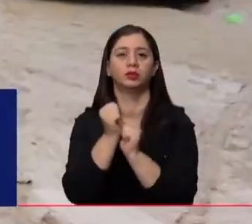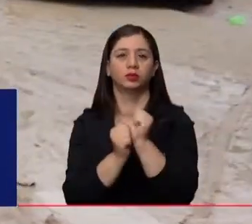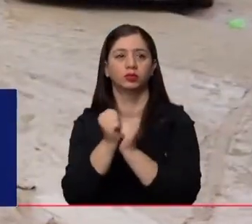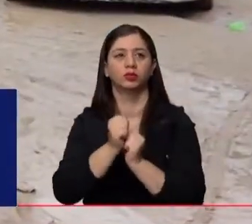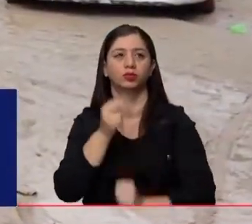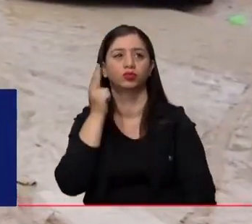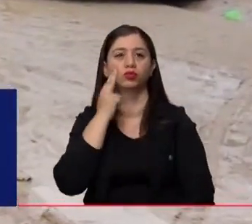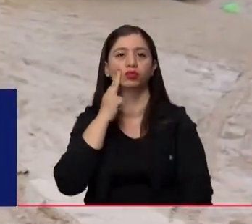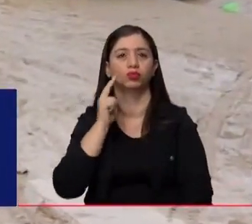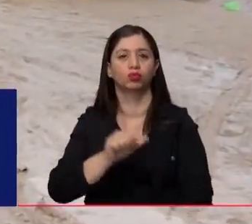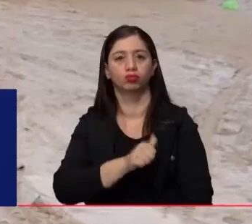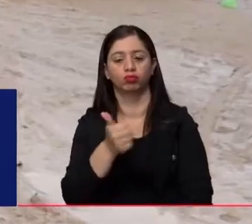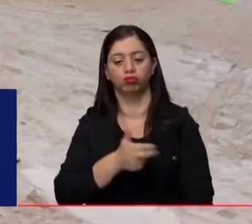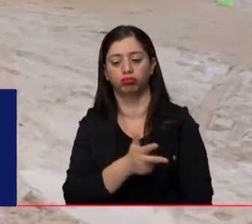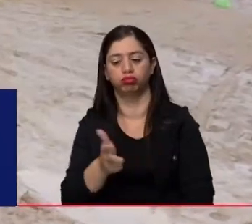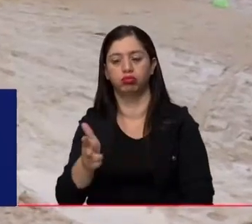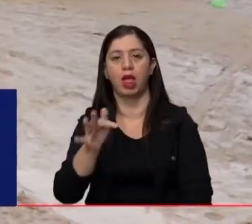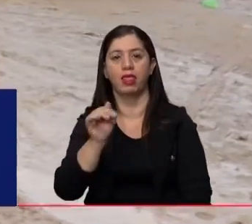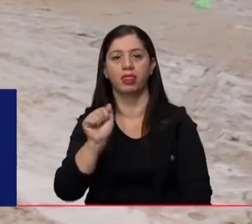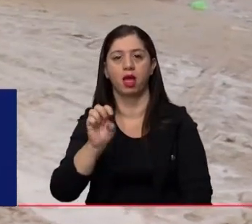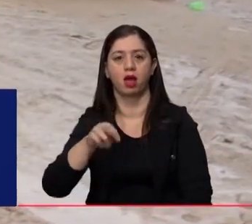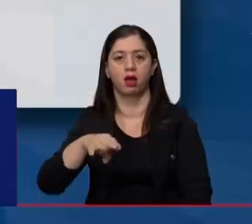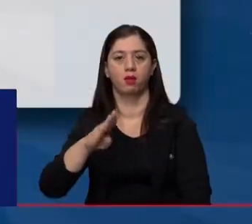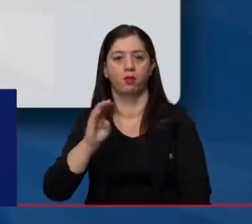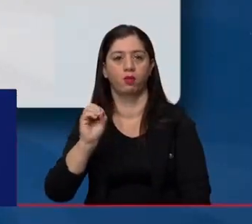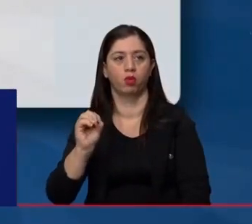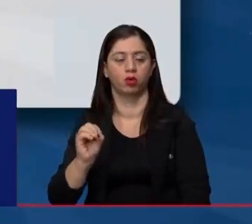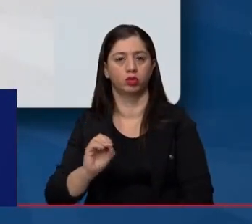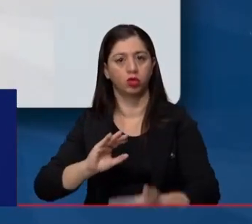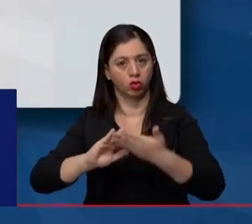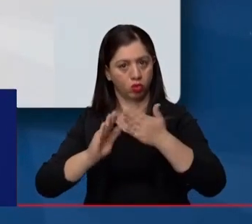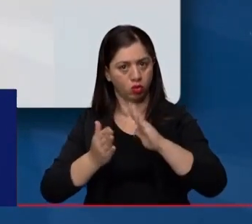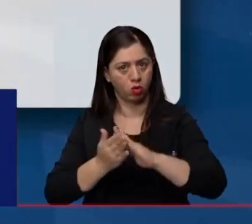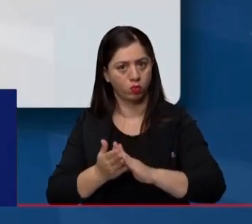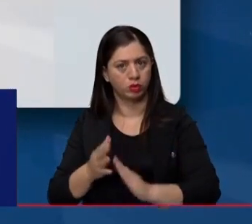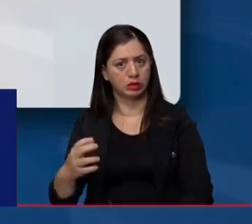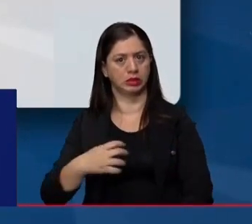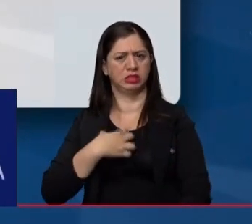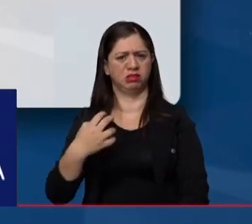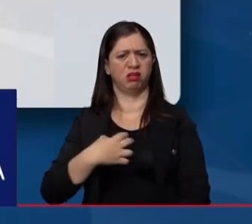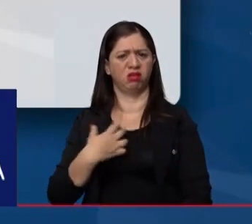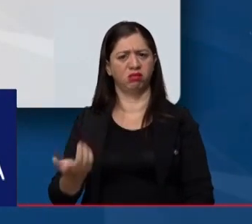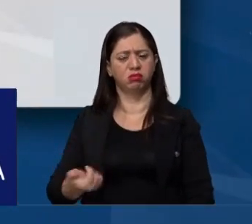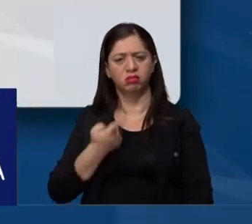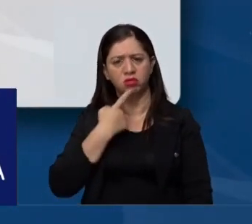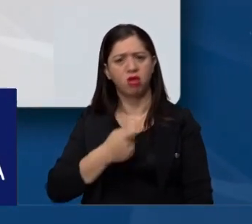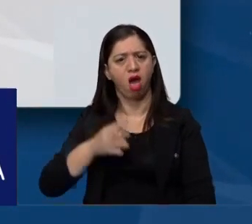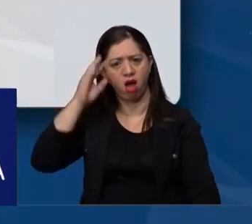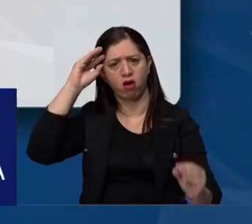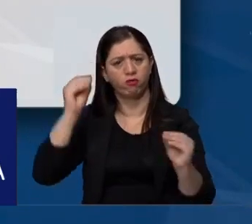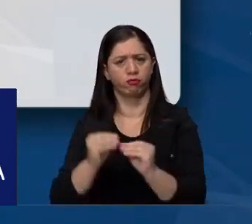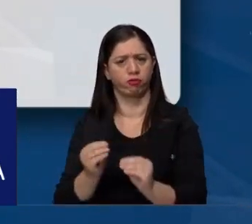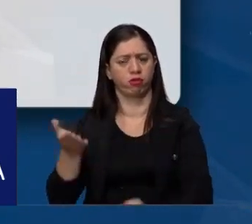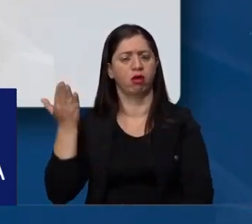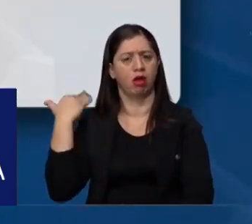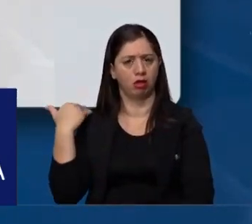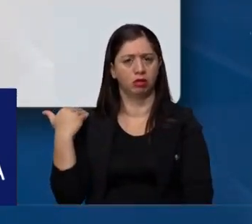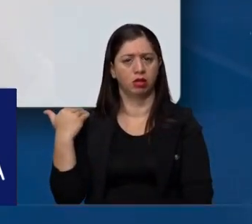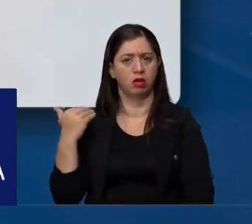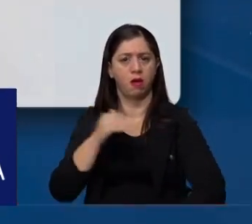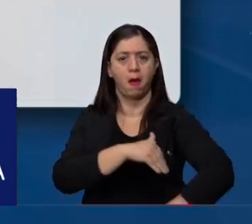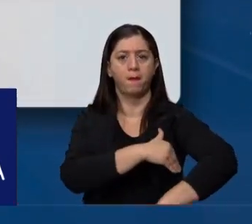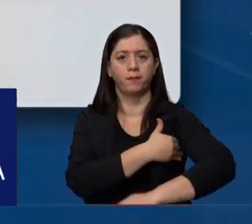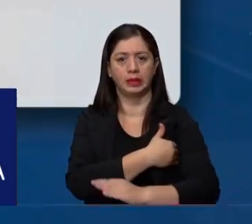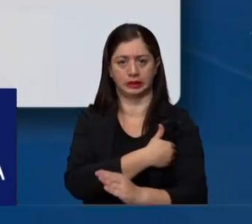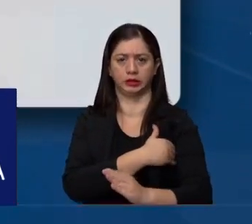la ruta alterna hacia el Tambo. Lo que la comunidad está pidiendo es el cumplimiento de un acuerdo que hizo el señor ministro